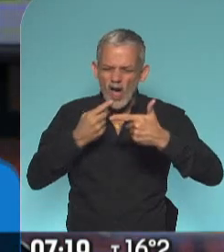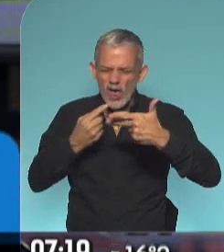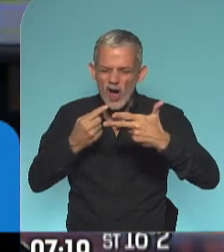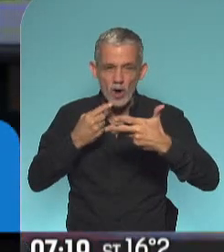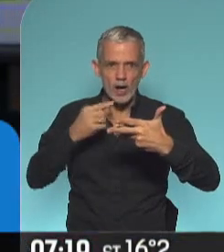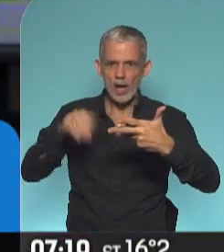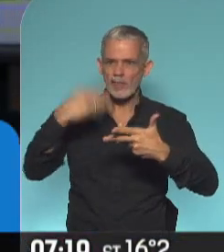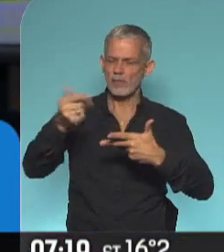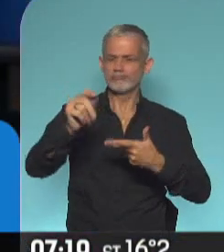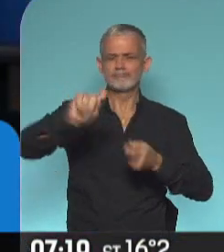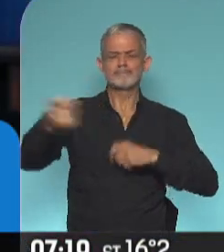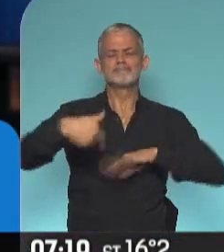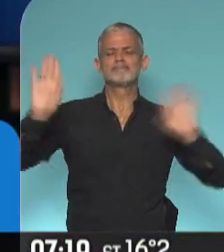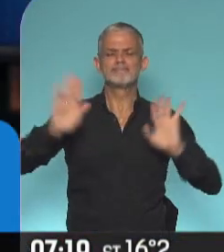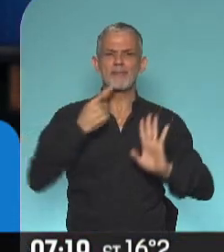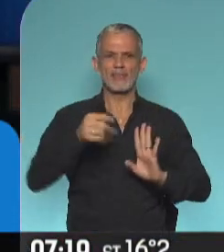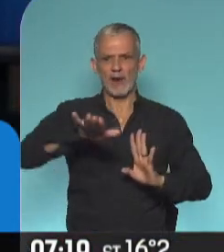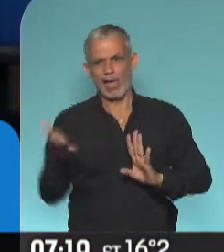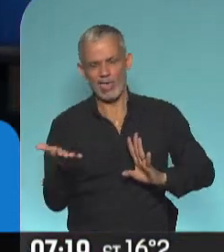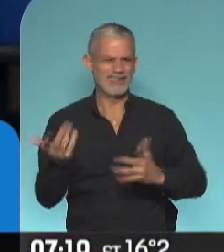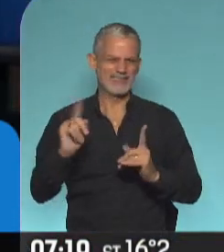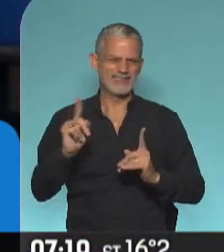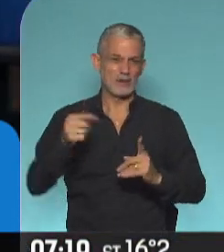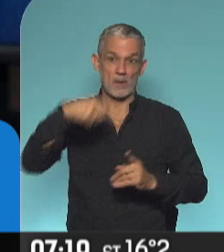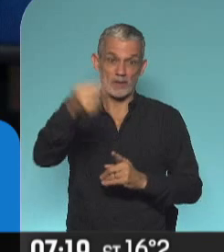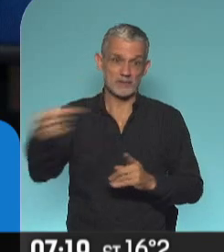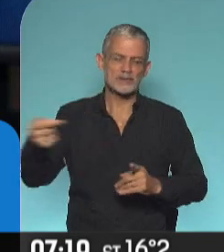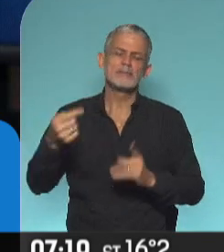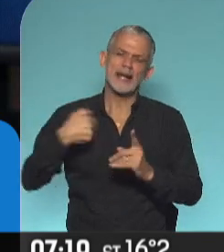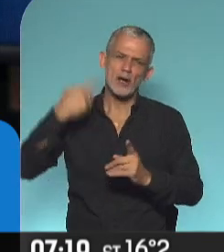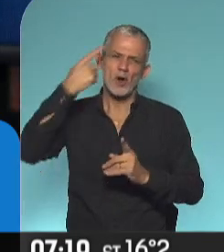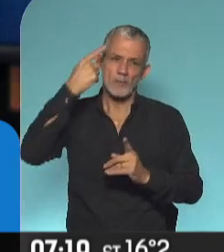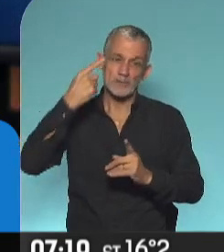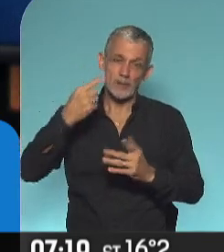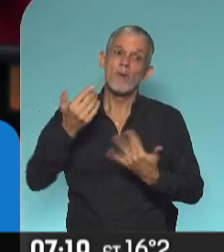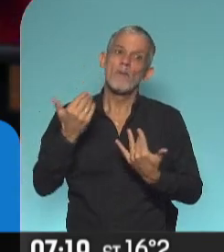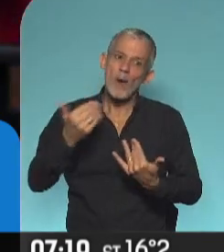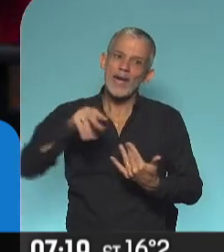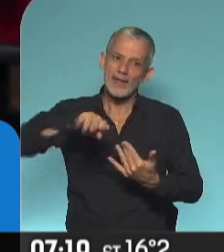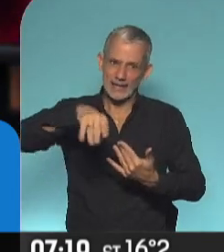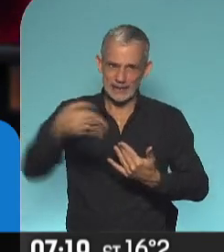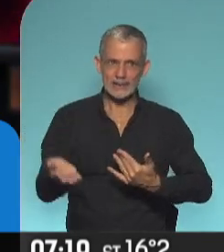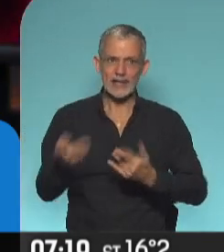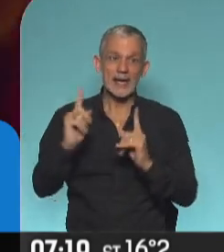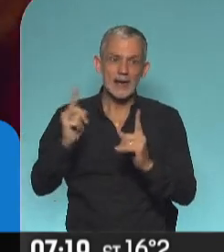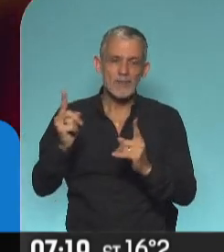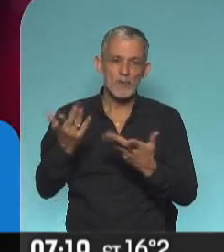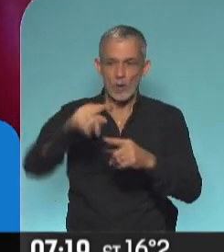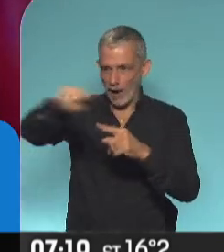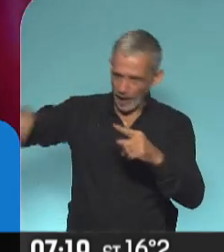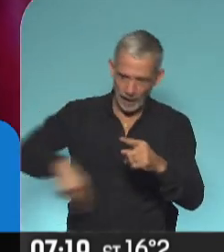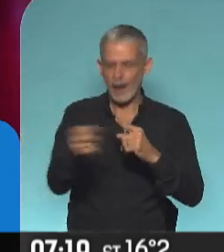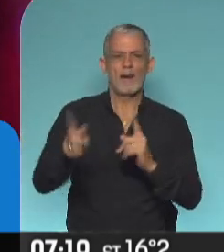todo 180 grados, la semana que viene. Lo más probable es que haga un giro de 360 y termine en el mismo lugar.